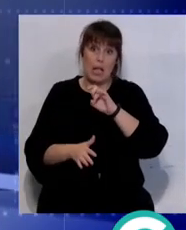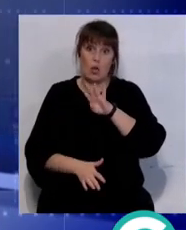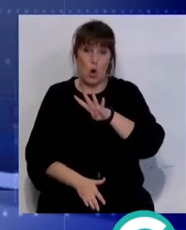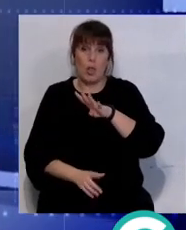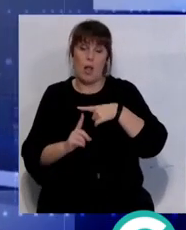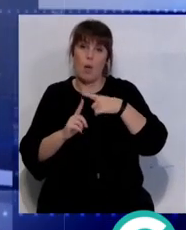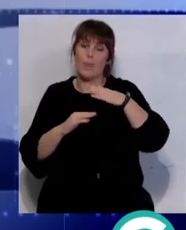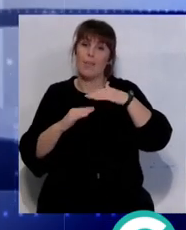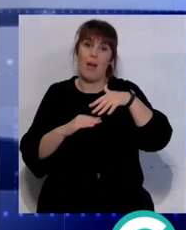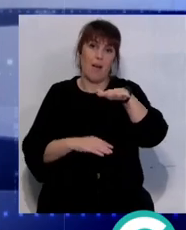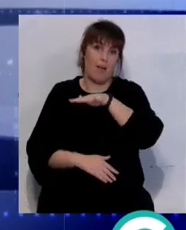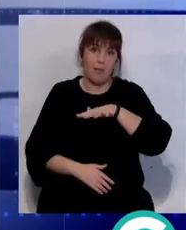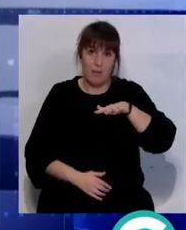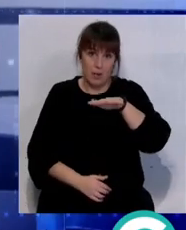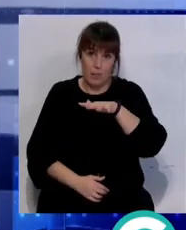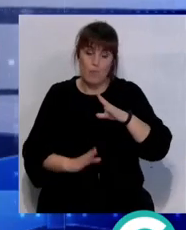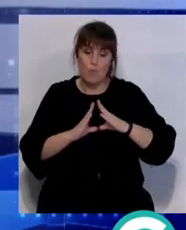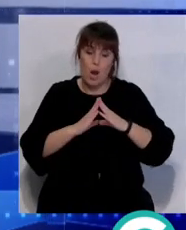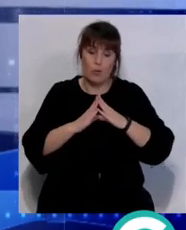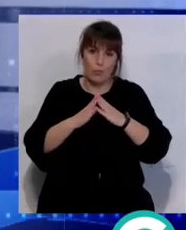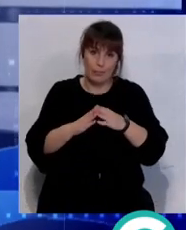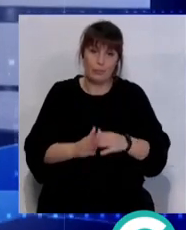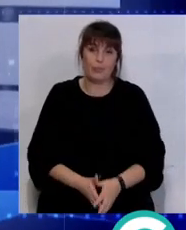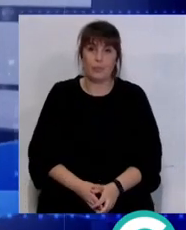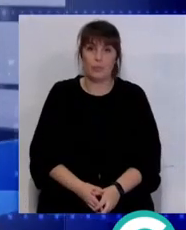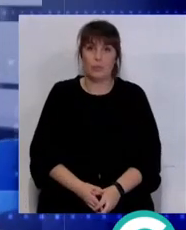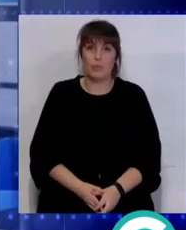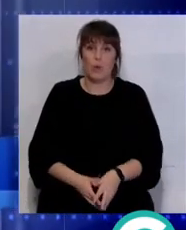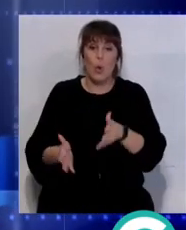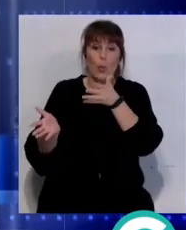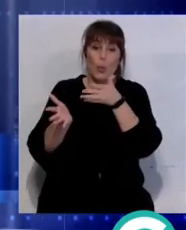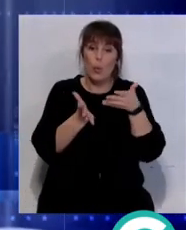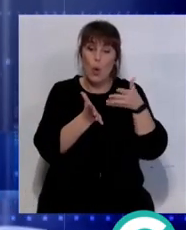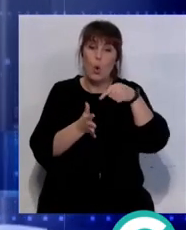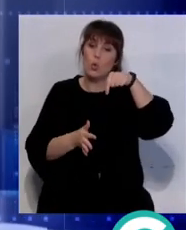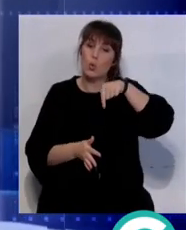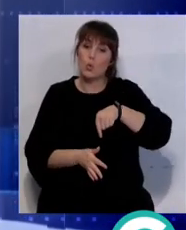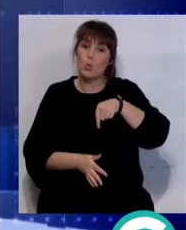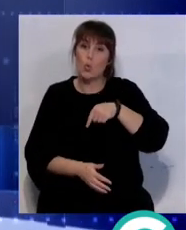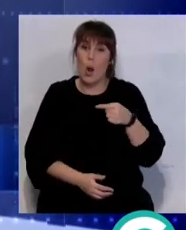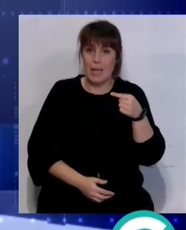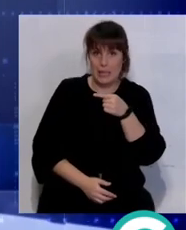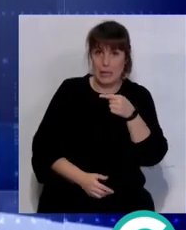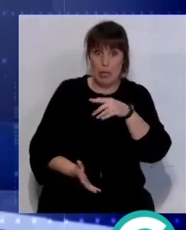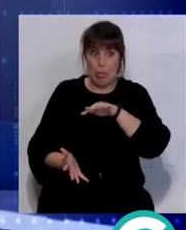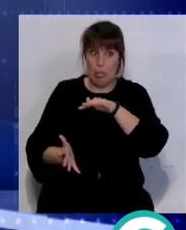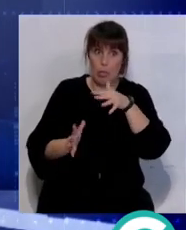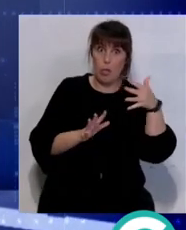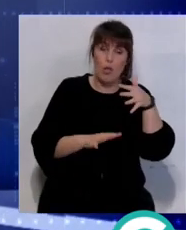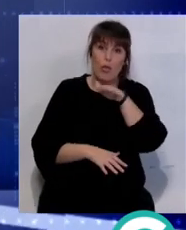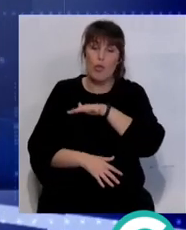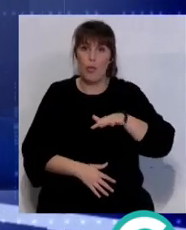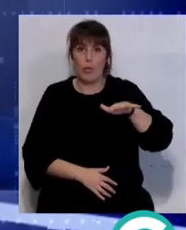grados de mínima que registrará el puerto de Santa María. Los vientos serán del sureste, rolando a suroeste en el